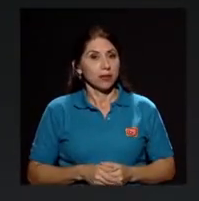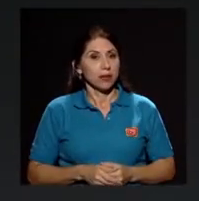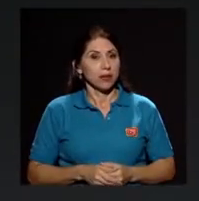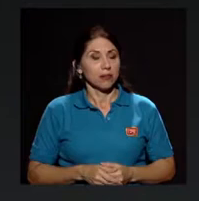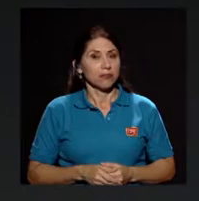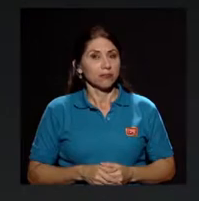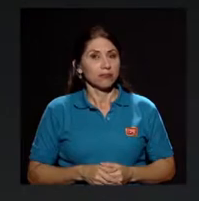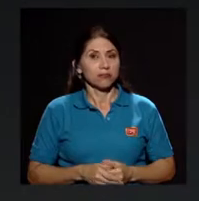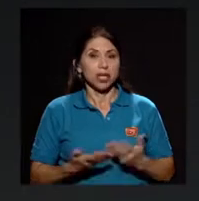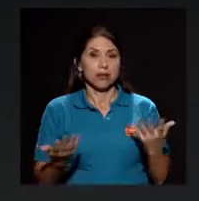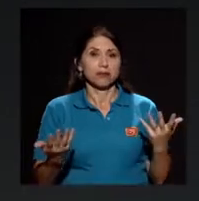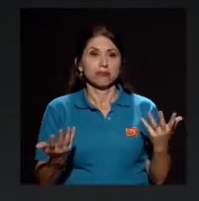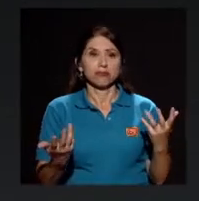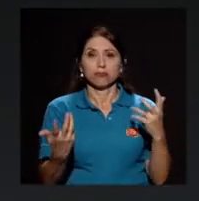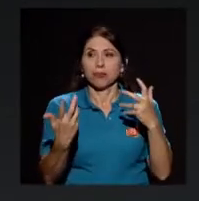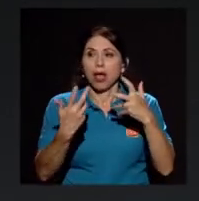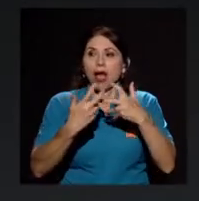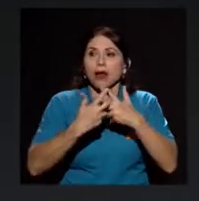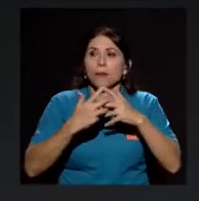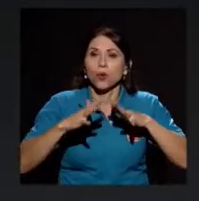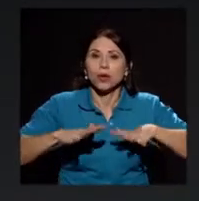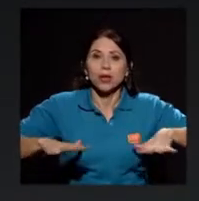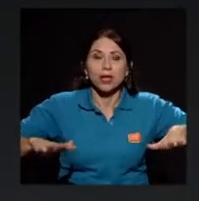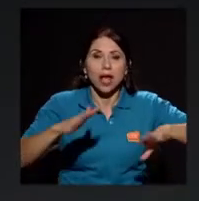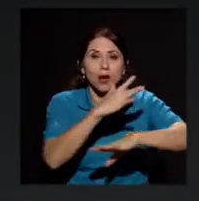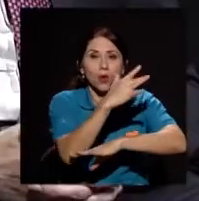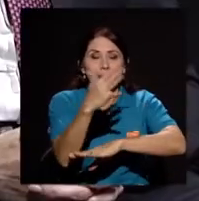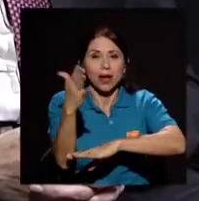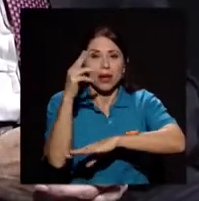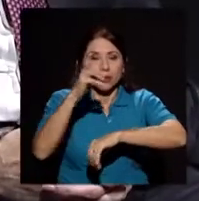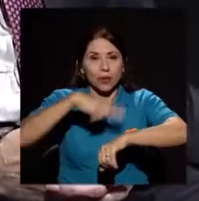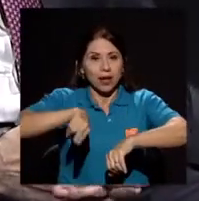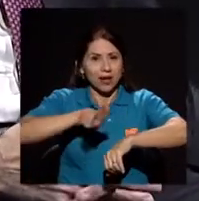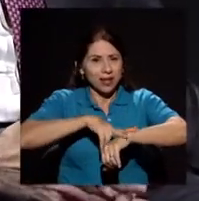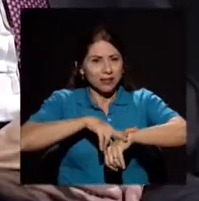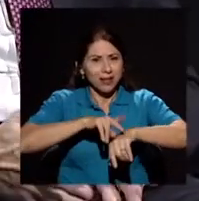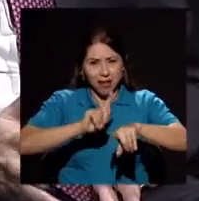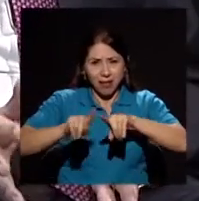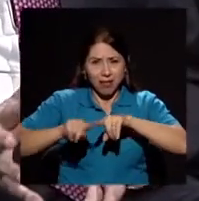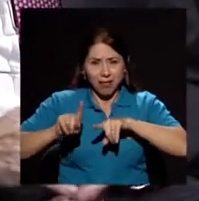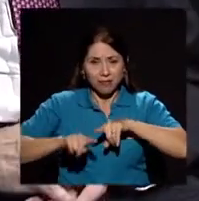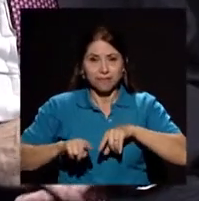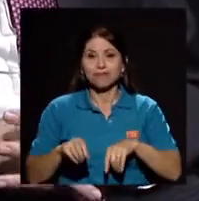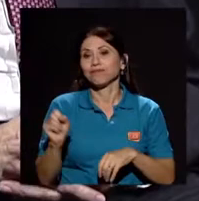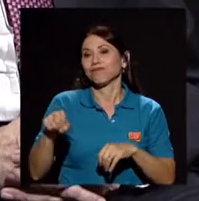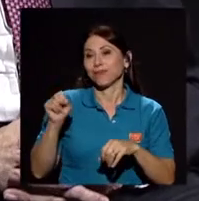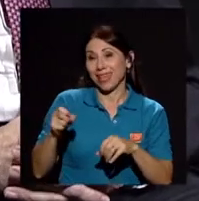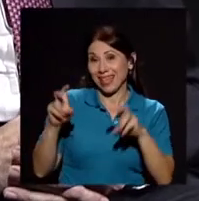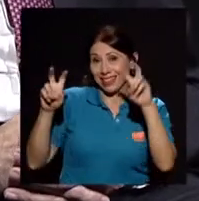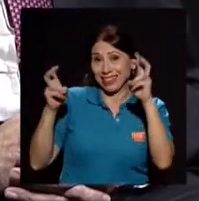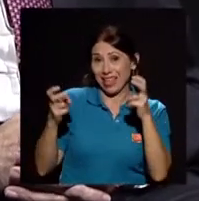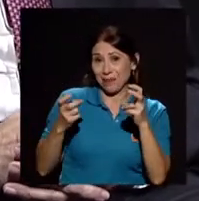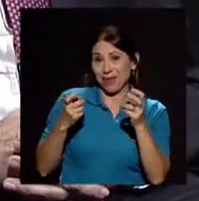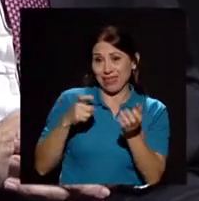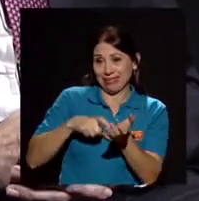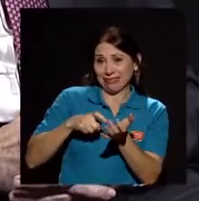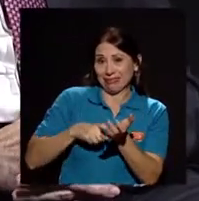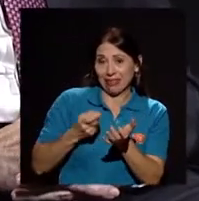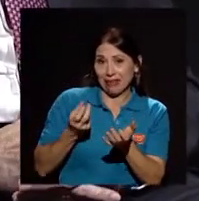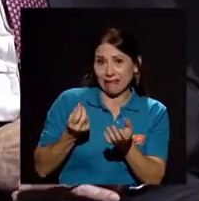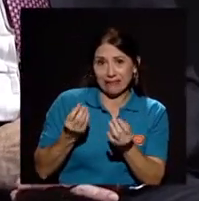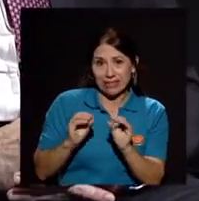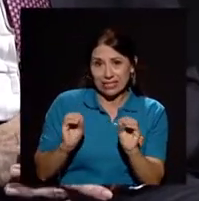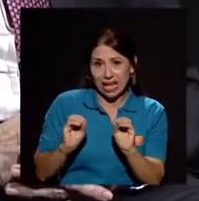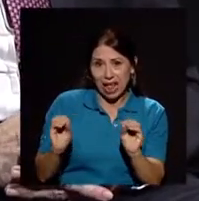armonía con la naturaleza en el tema fiscal evidentemente no es el único creo que hay